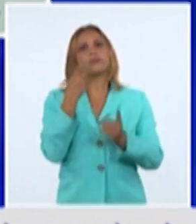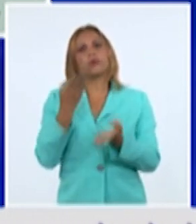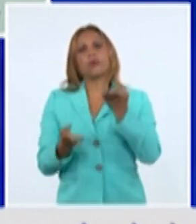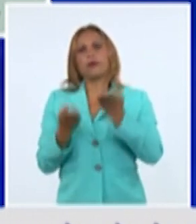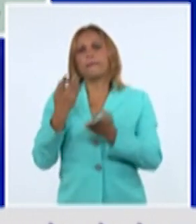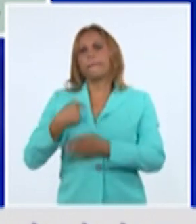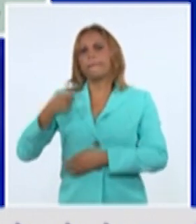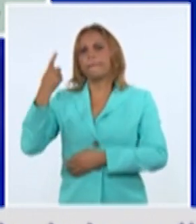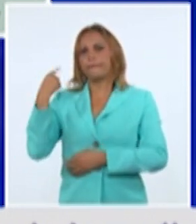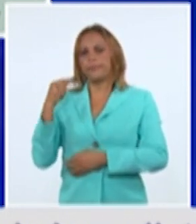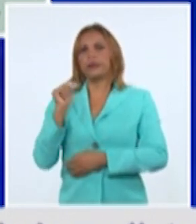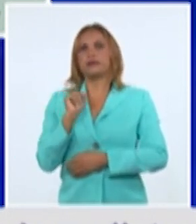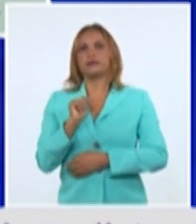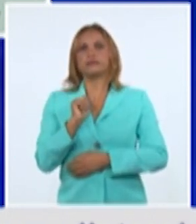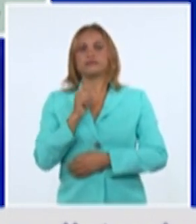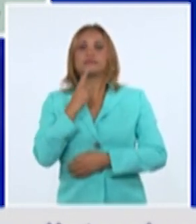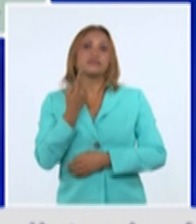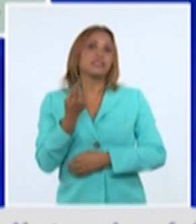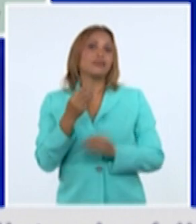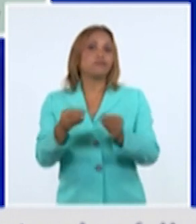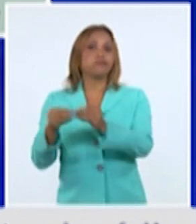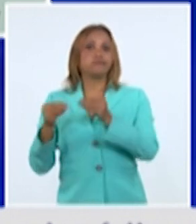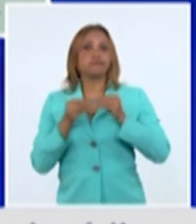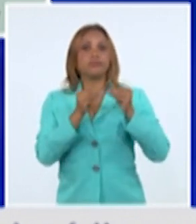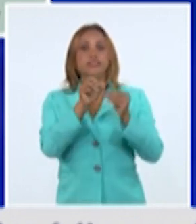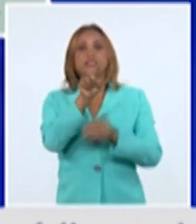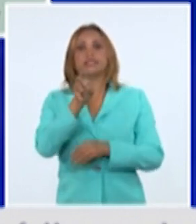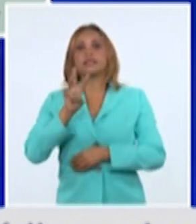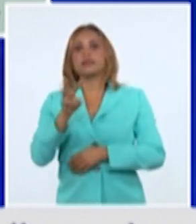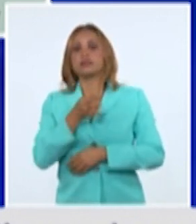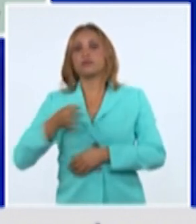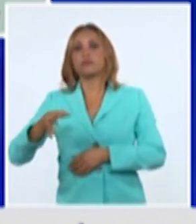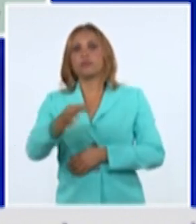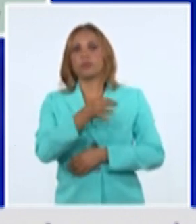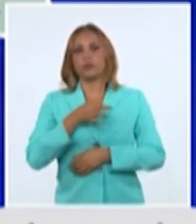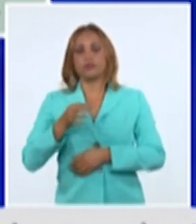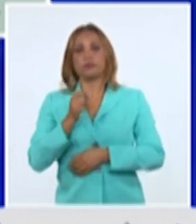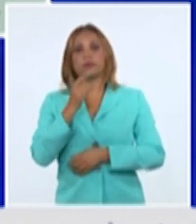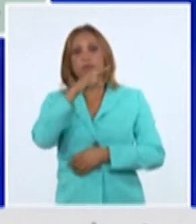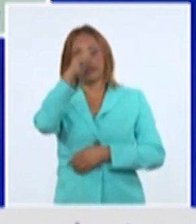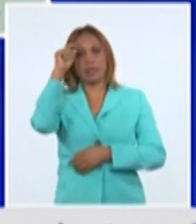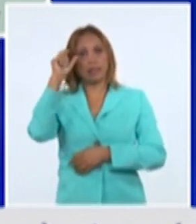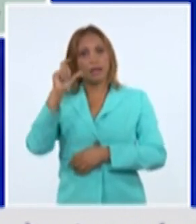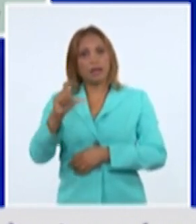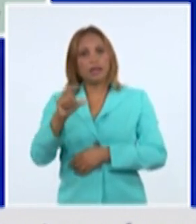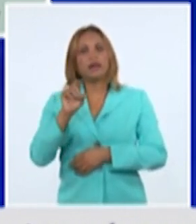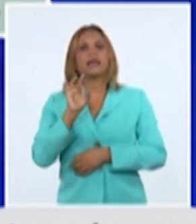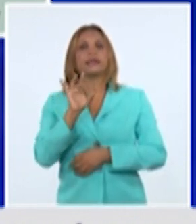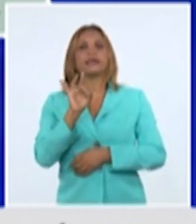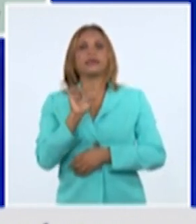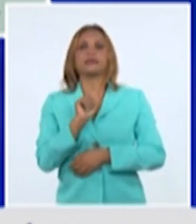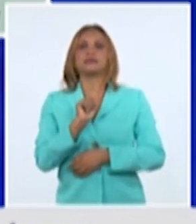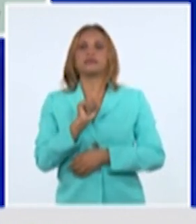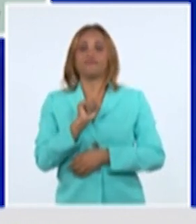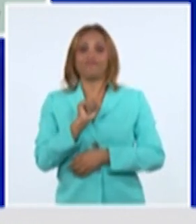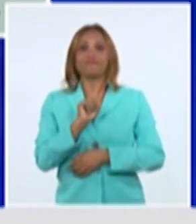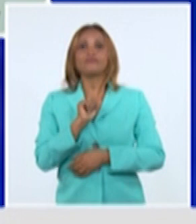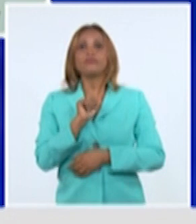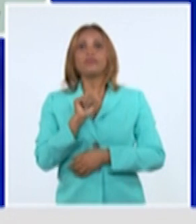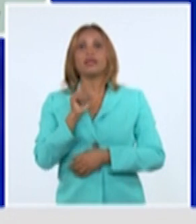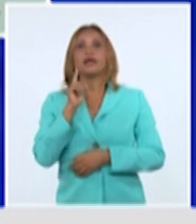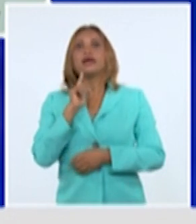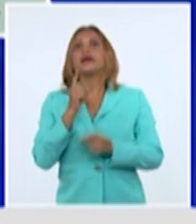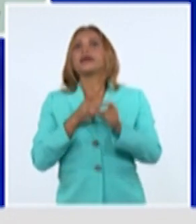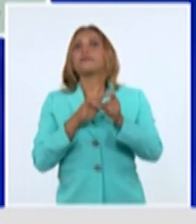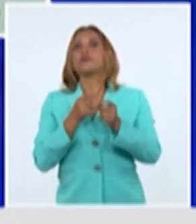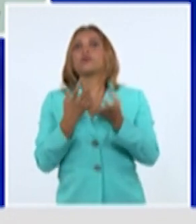jornada precedente y con una transmisión en sus 13 municipios. Santa Clara hoy con 15 casos, Quemado de Güines